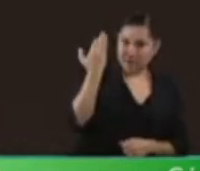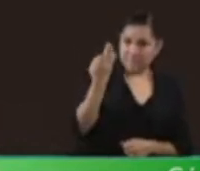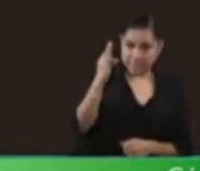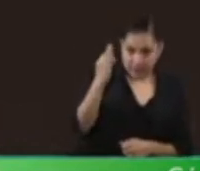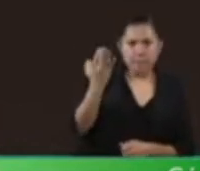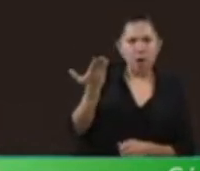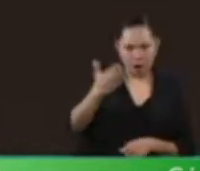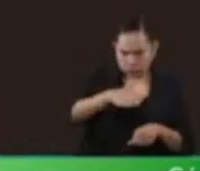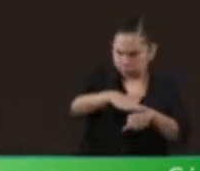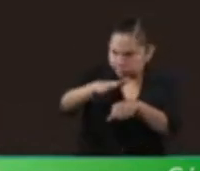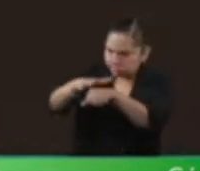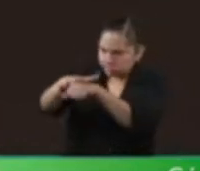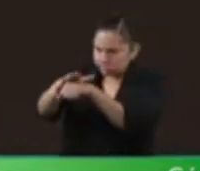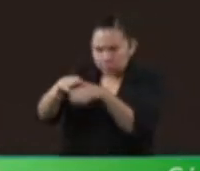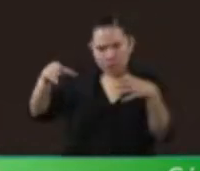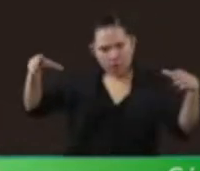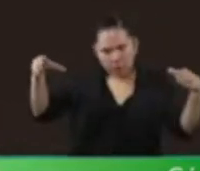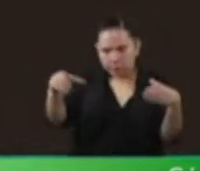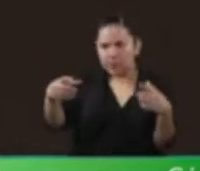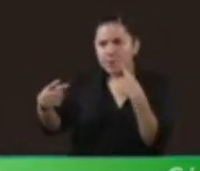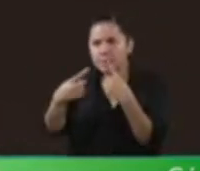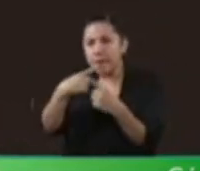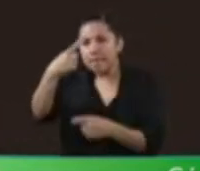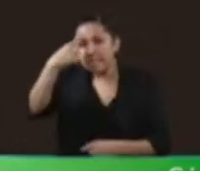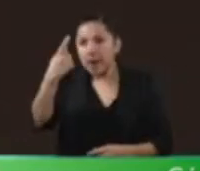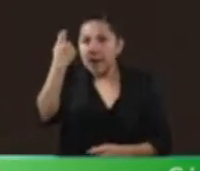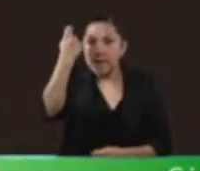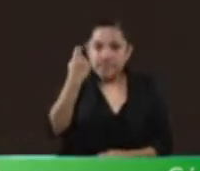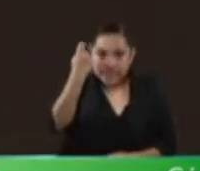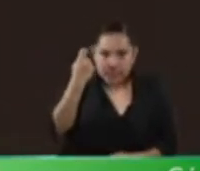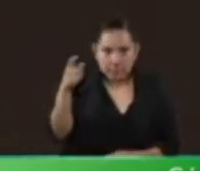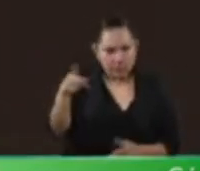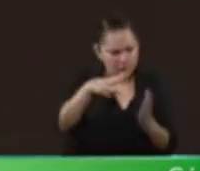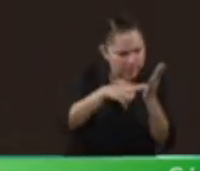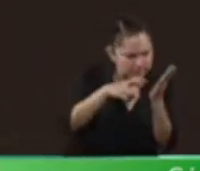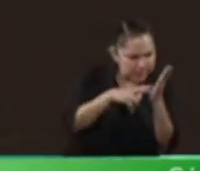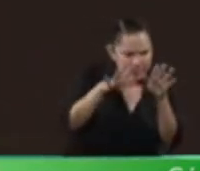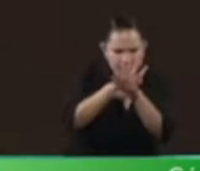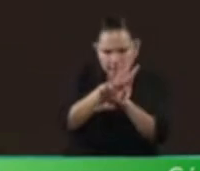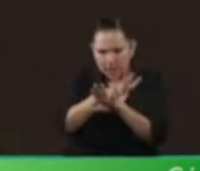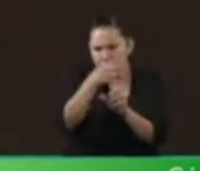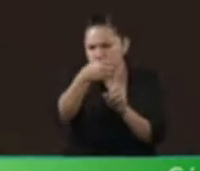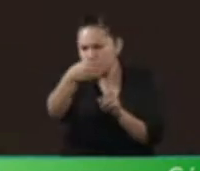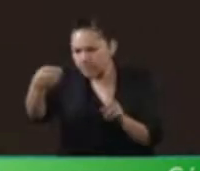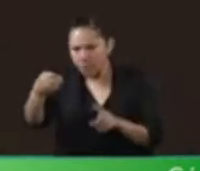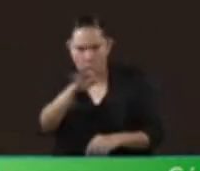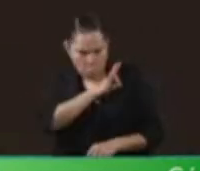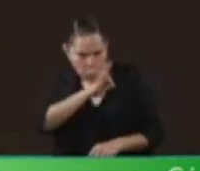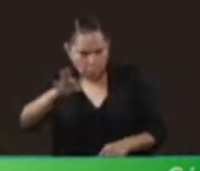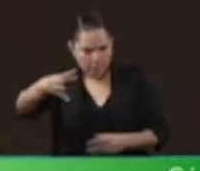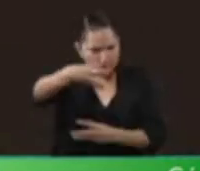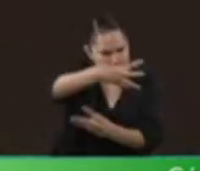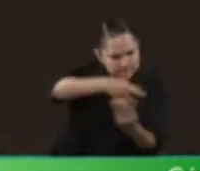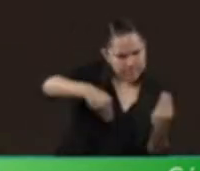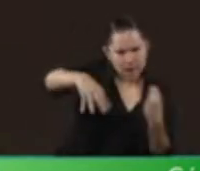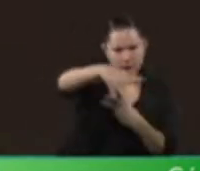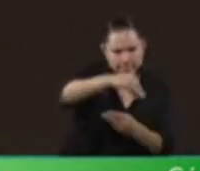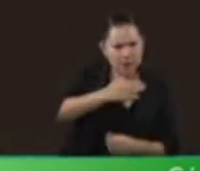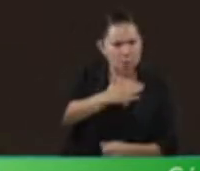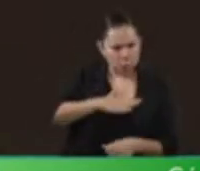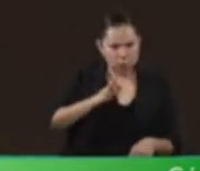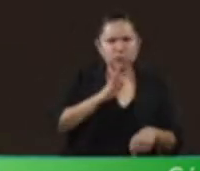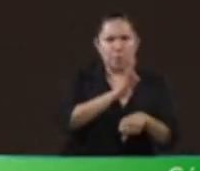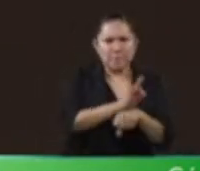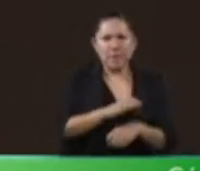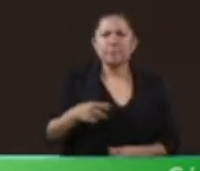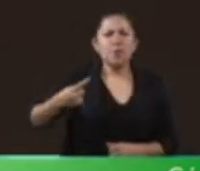para un sistema de pensiones integral, sostenible y justo. Hicieron los diálogos de la simulación por todo